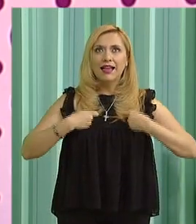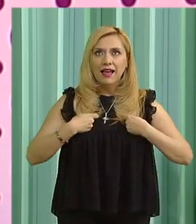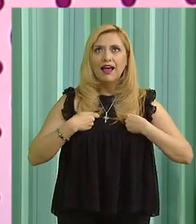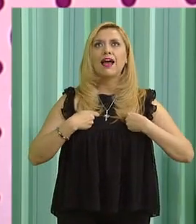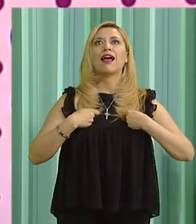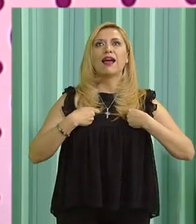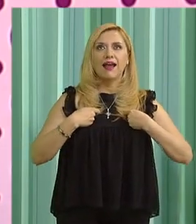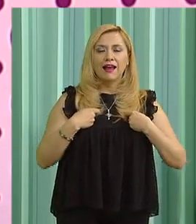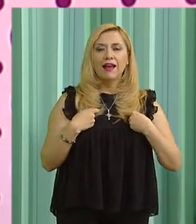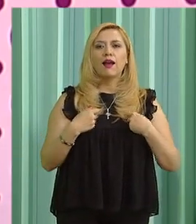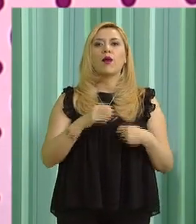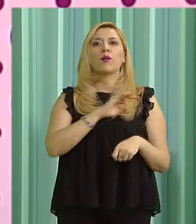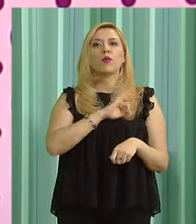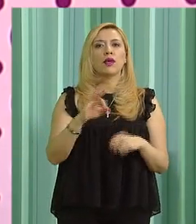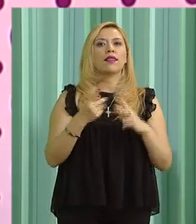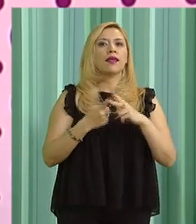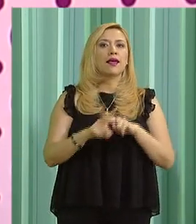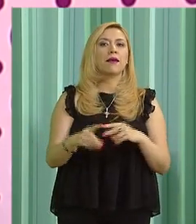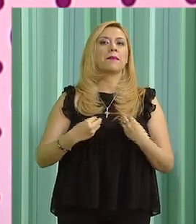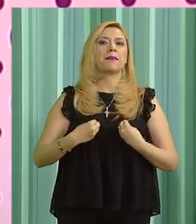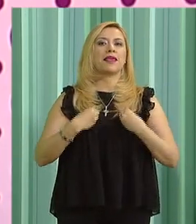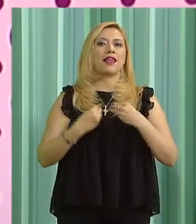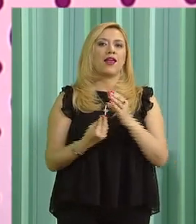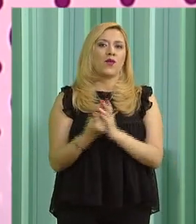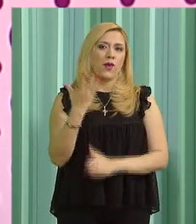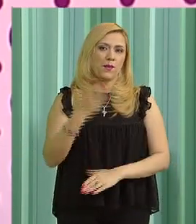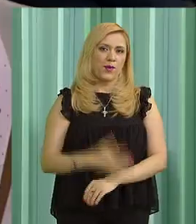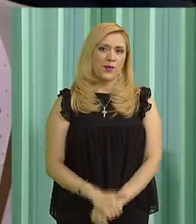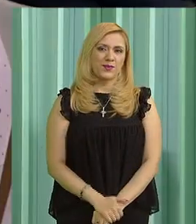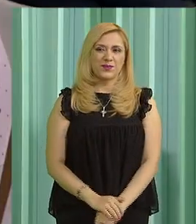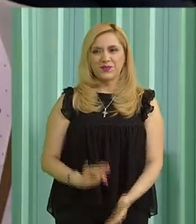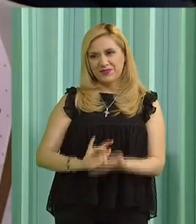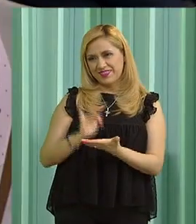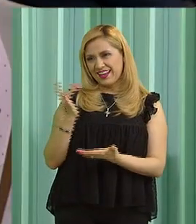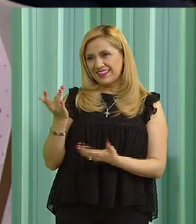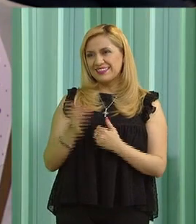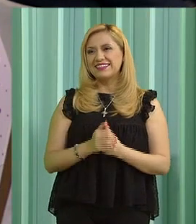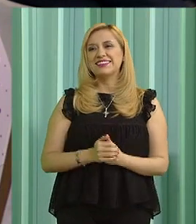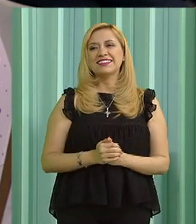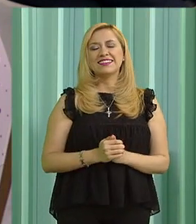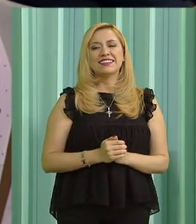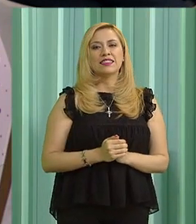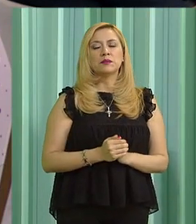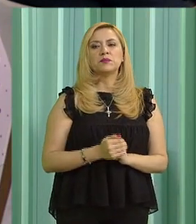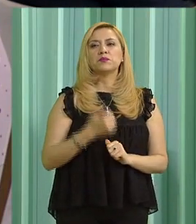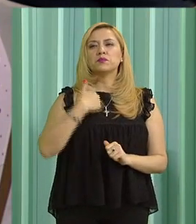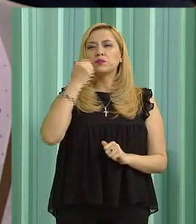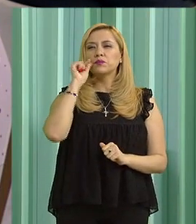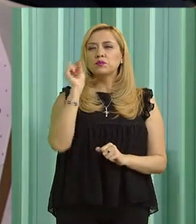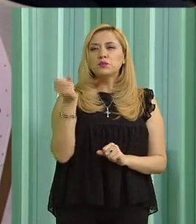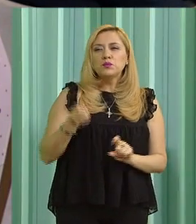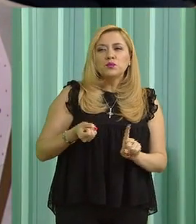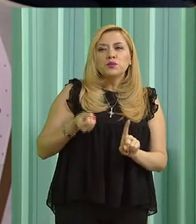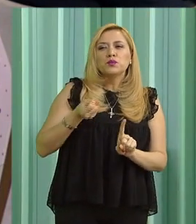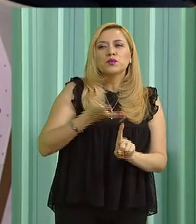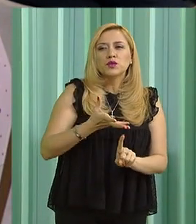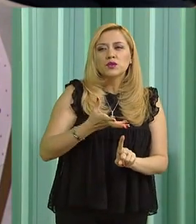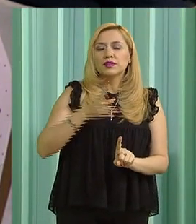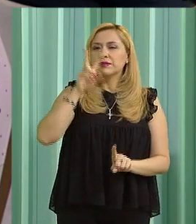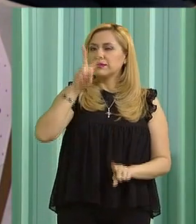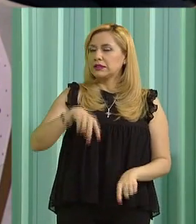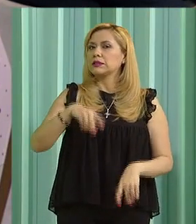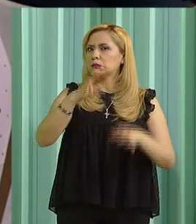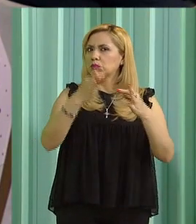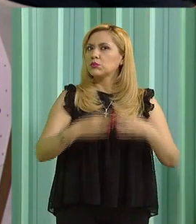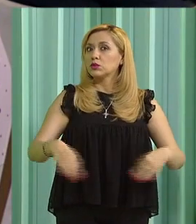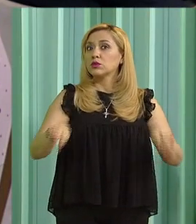reconocimiento de refugiados y van a poder comenzar una nueva vida. Ok, muy bien, gracias. Me gustaría Sí, comentar Víctor, algo por favor. respecto a esto que me parece muy